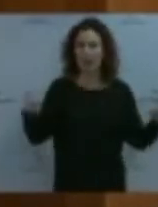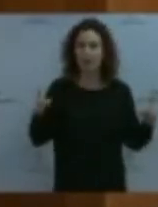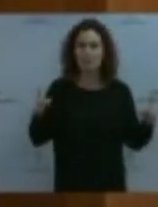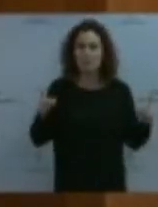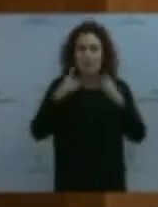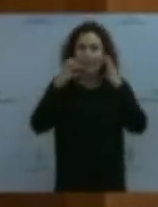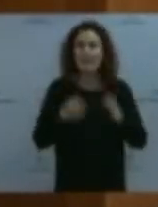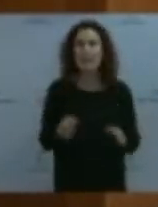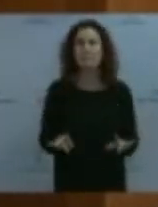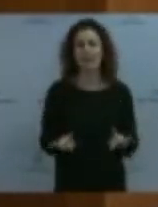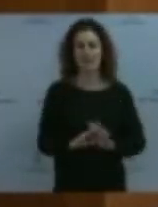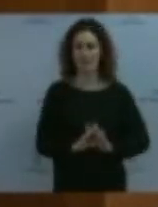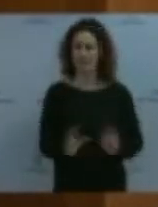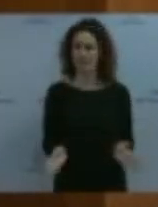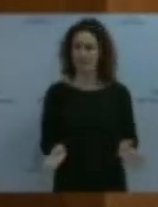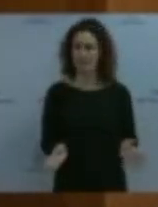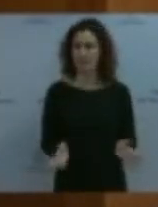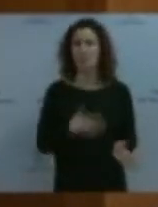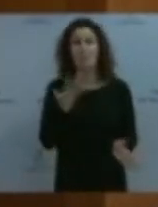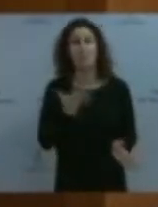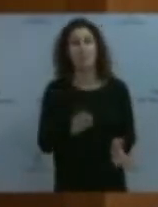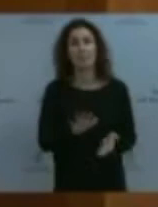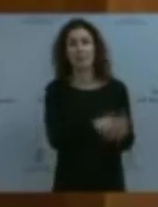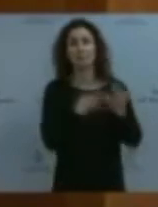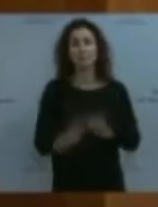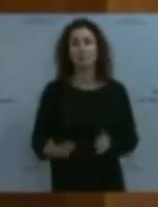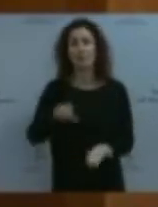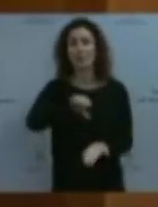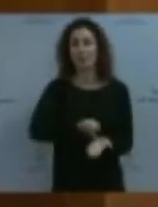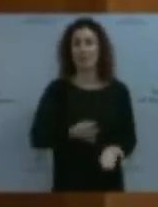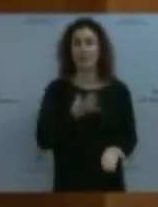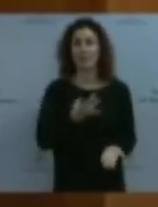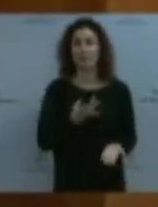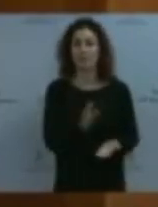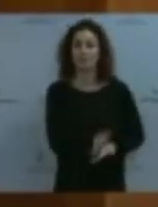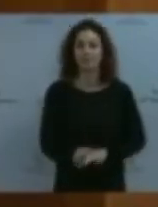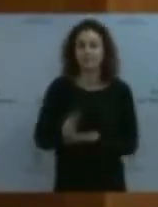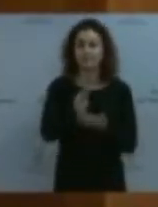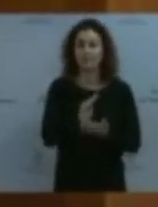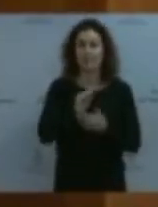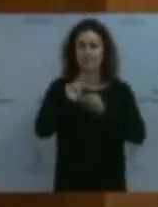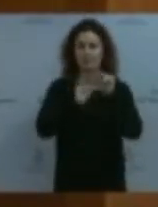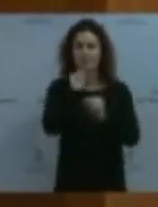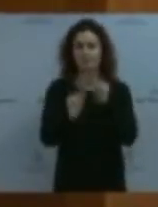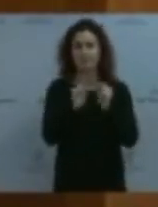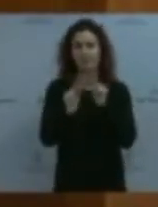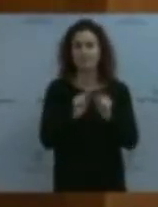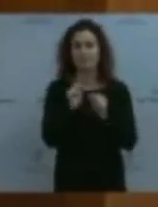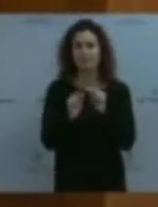para convertir la ciudad de Perlora en la reserva de velutines más grande probablemente del Estado español.